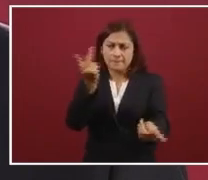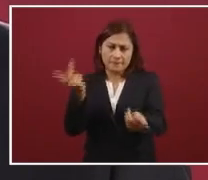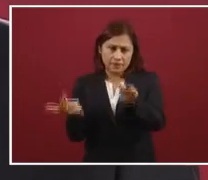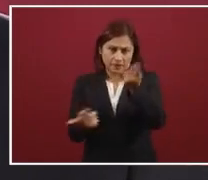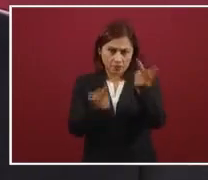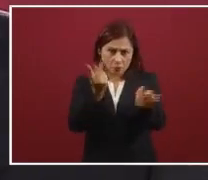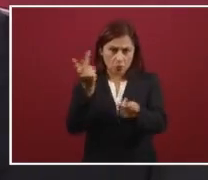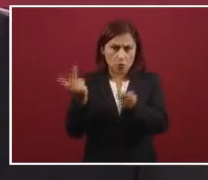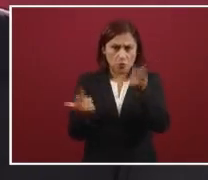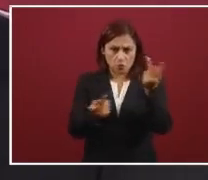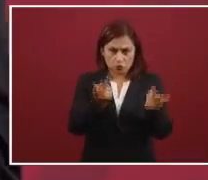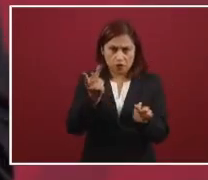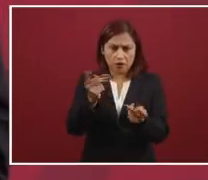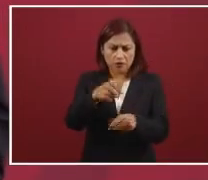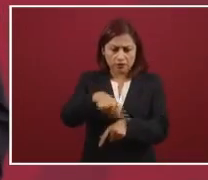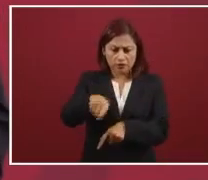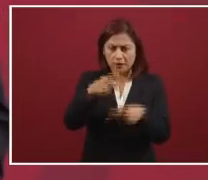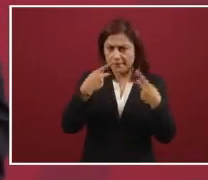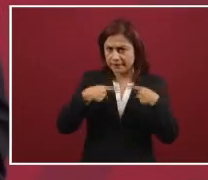los que participaron